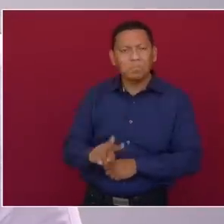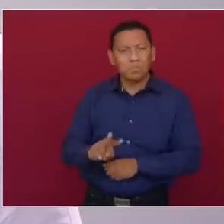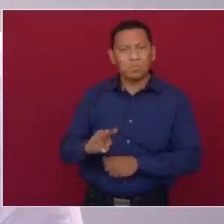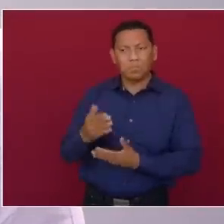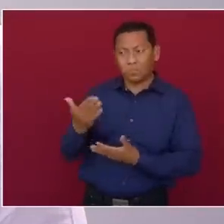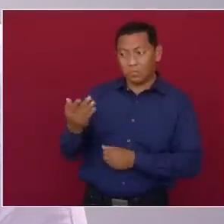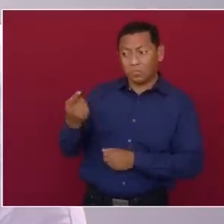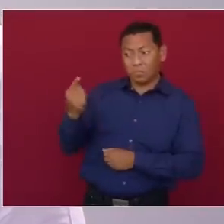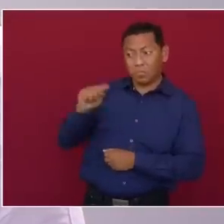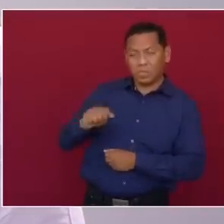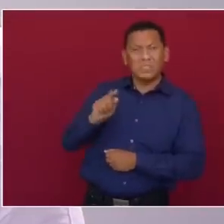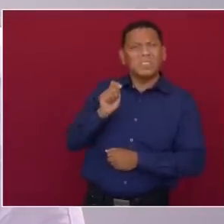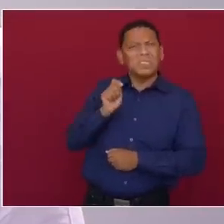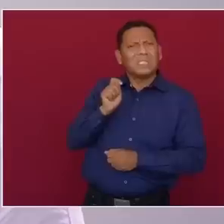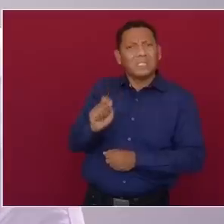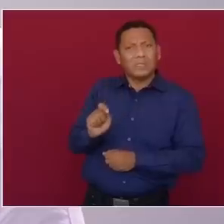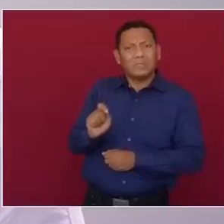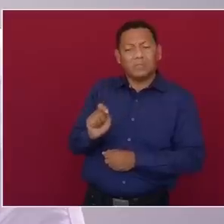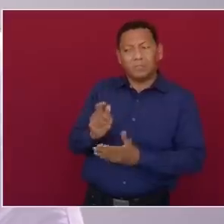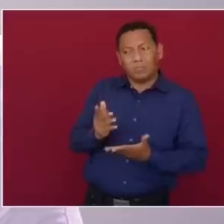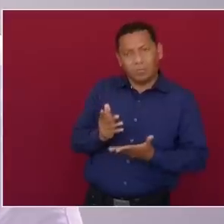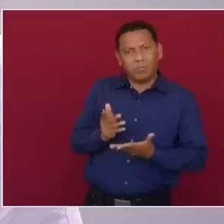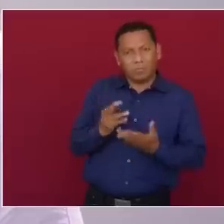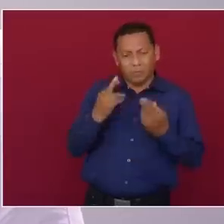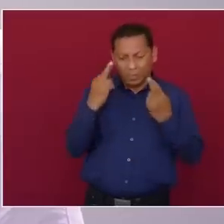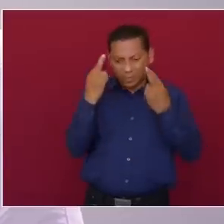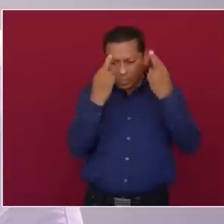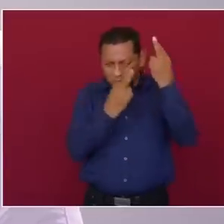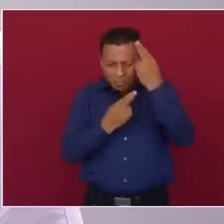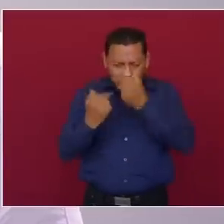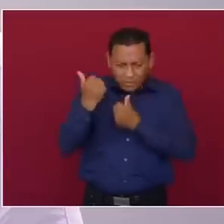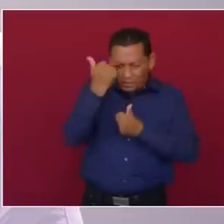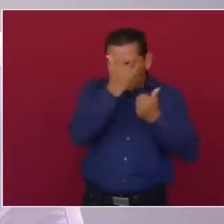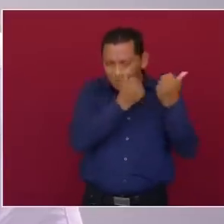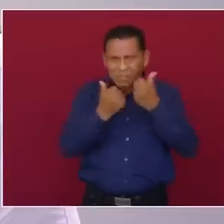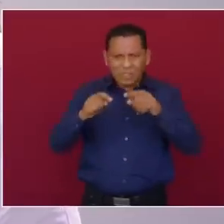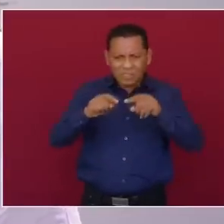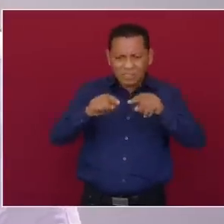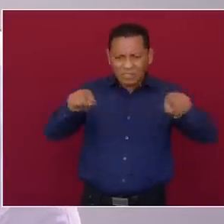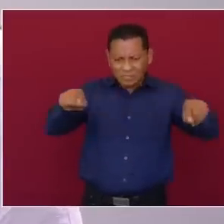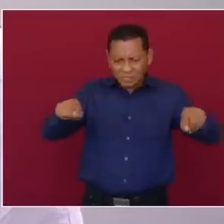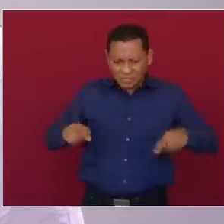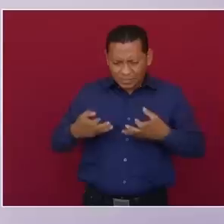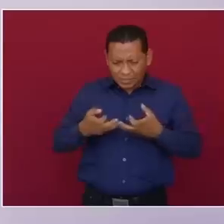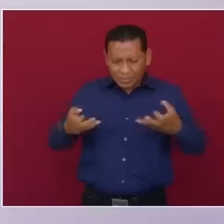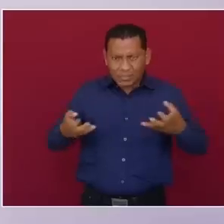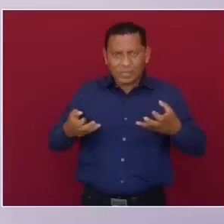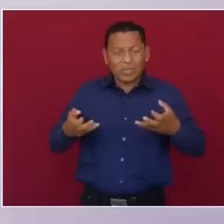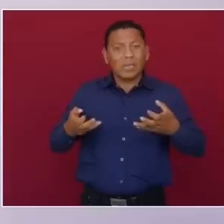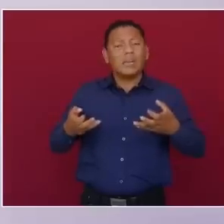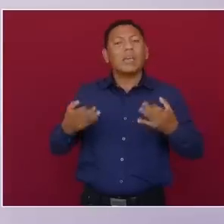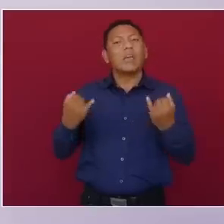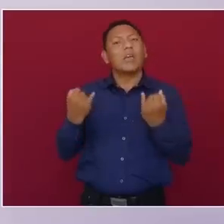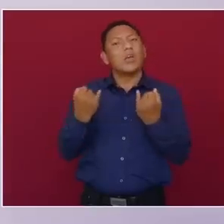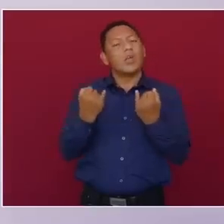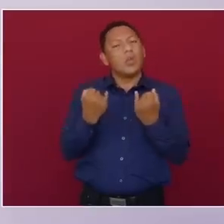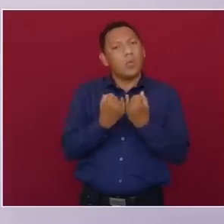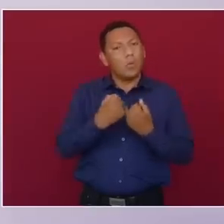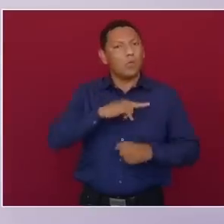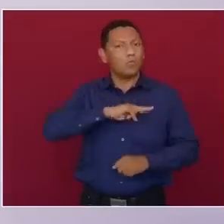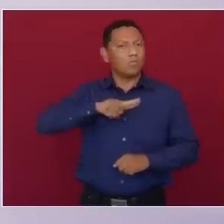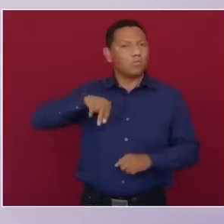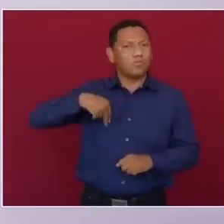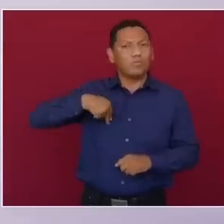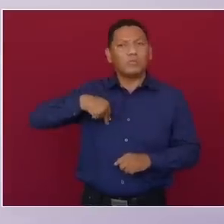fue iniciar inmediatamente con los estudios y preparativos en el sitio, al mismo tiempo que buscábamos a